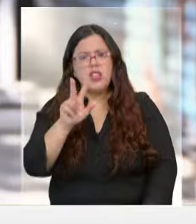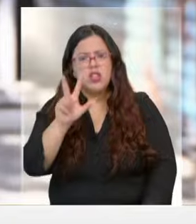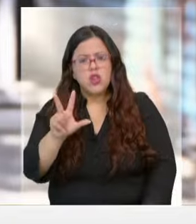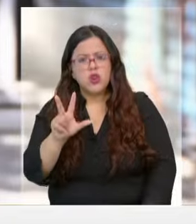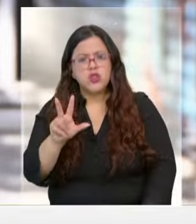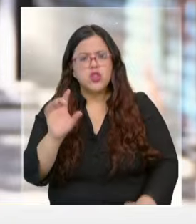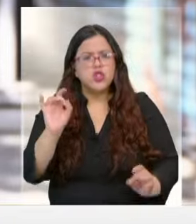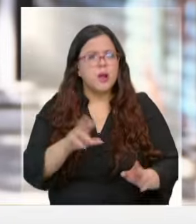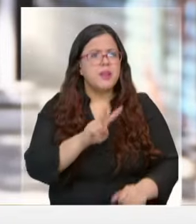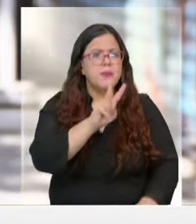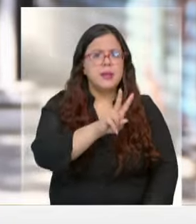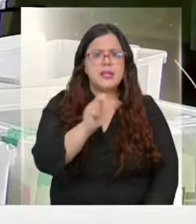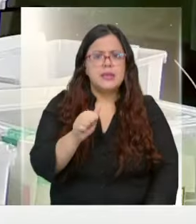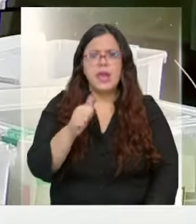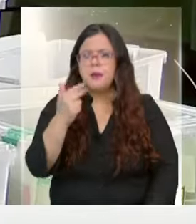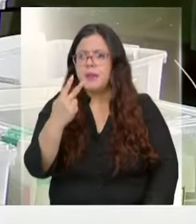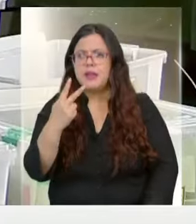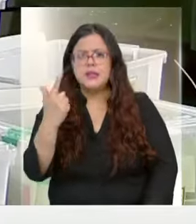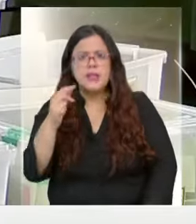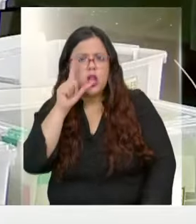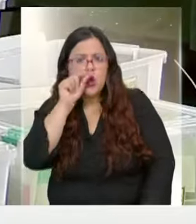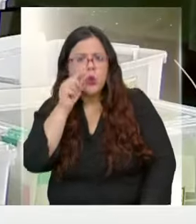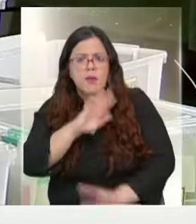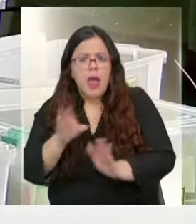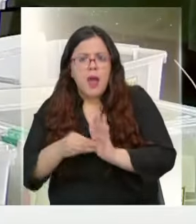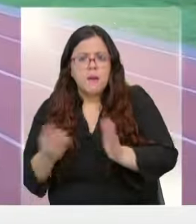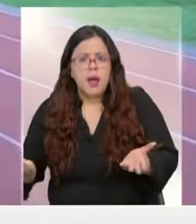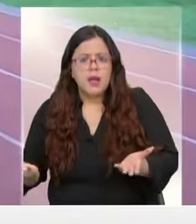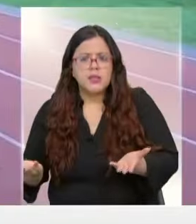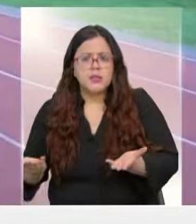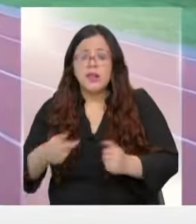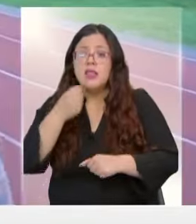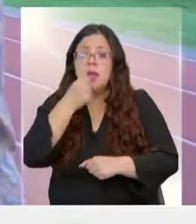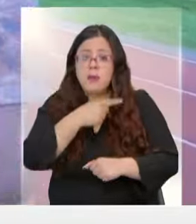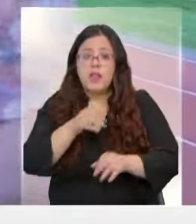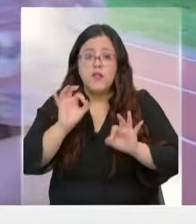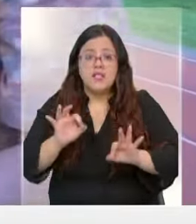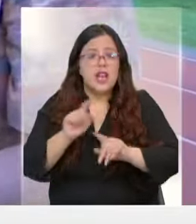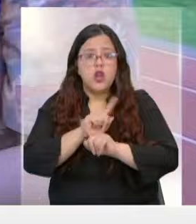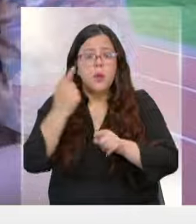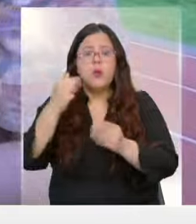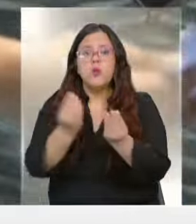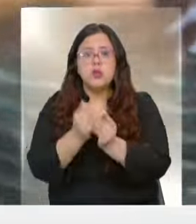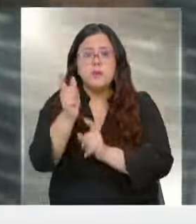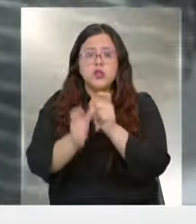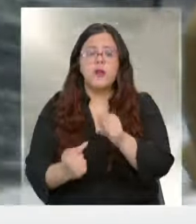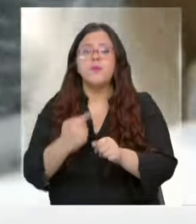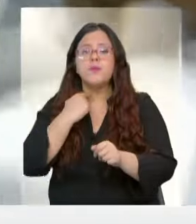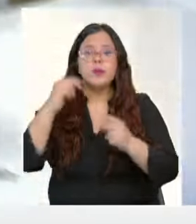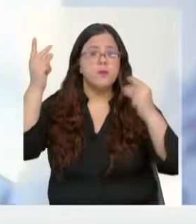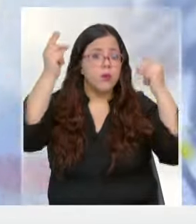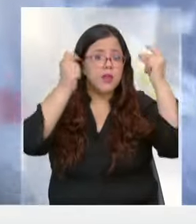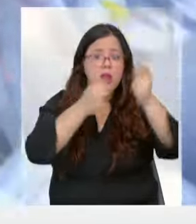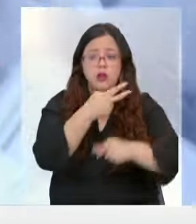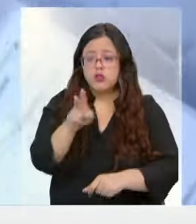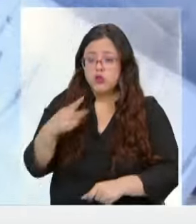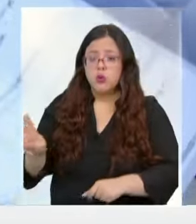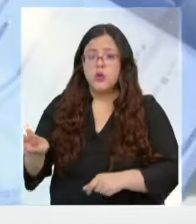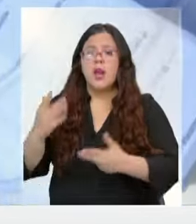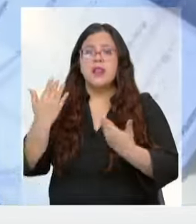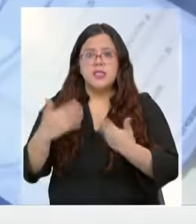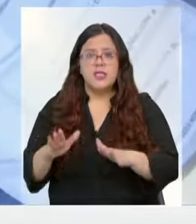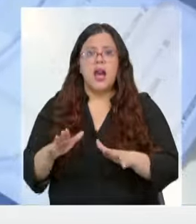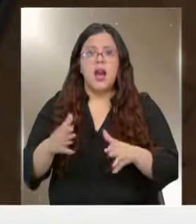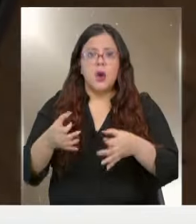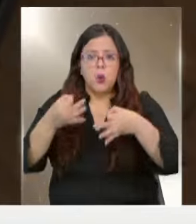era 26 y 27 de octubre. Por ahora la demanda aún no se oficializa, pero varios afectados por iniciativa propia ya